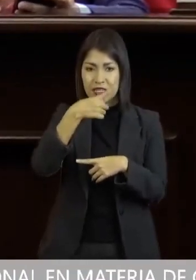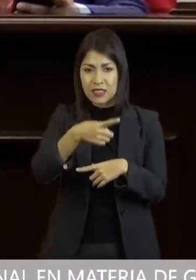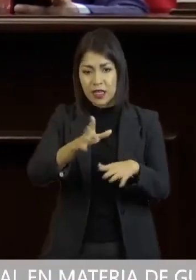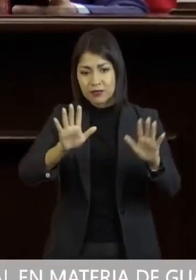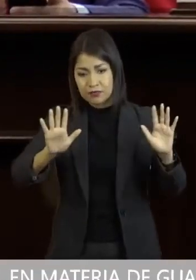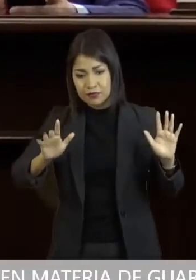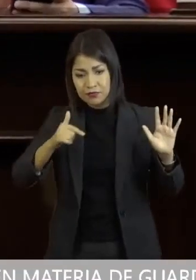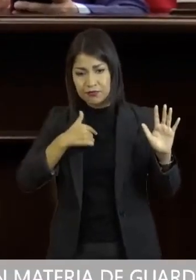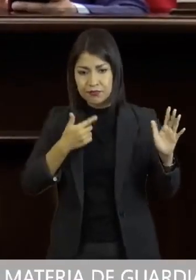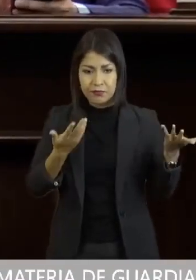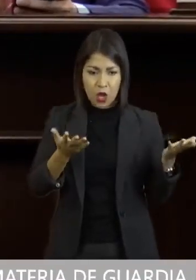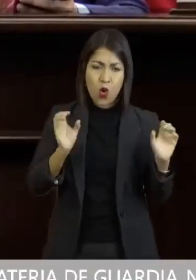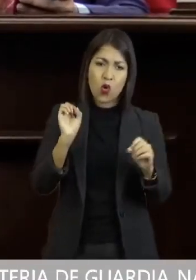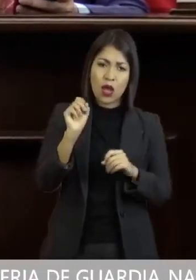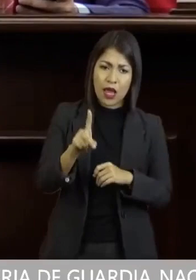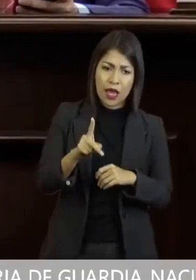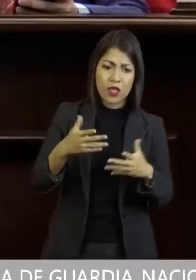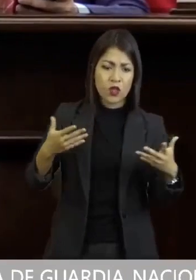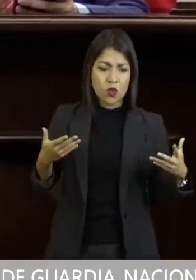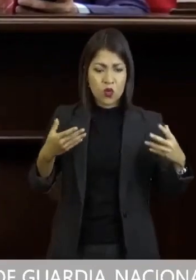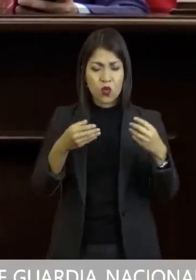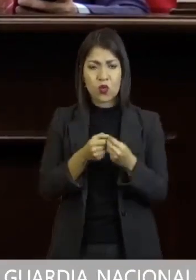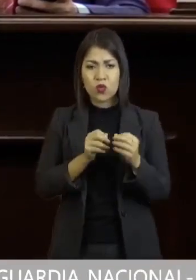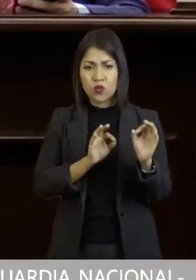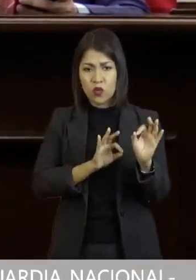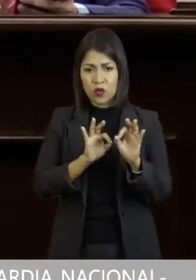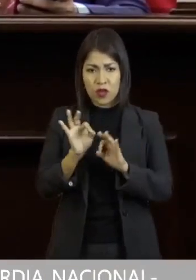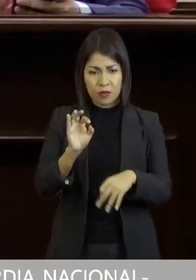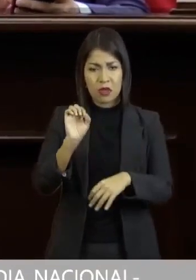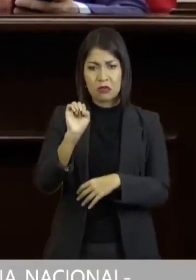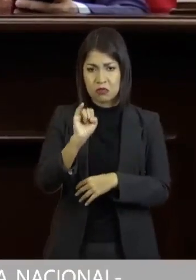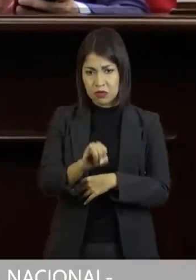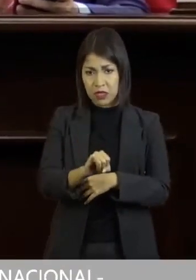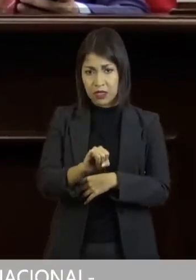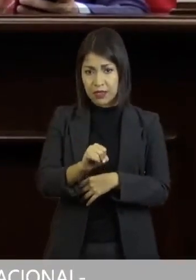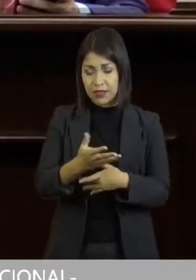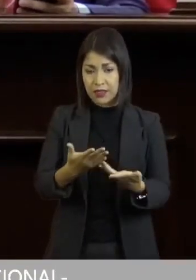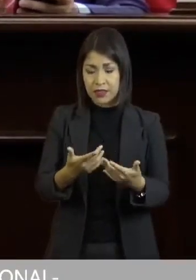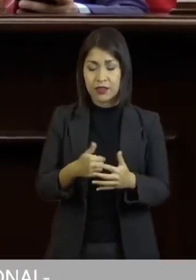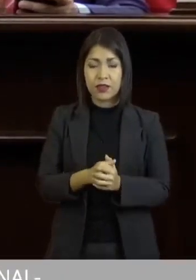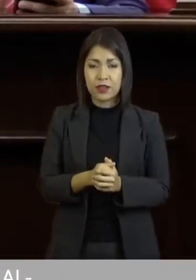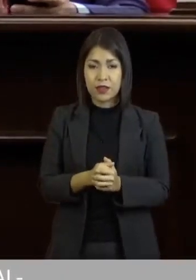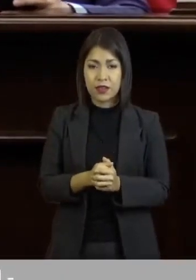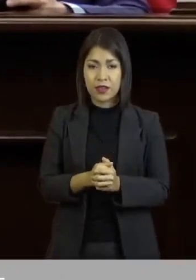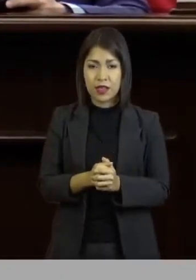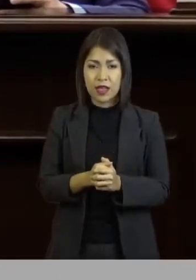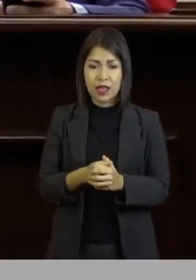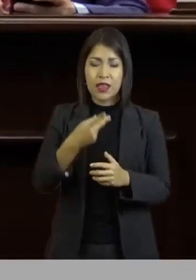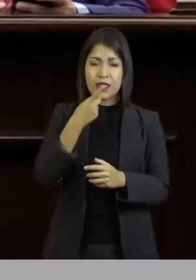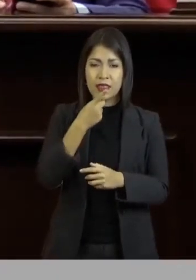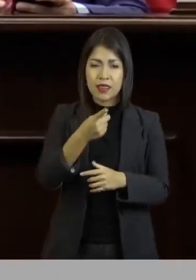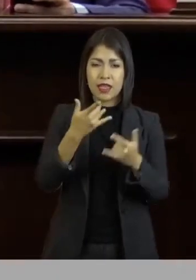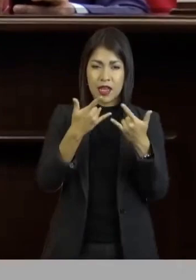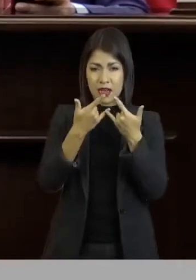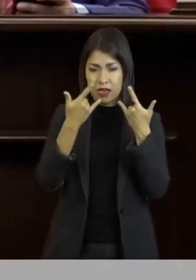vamos, atrevámonos a construir juntos. Y a mí hay un pasaje de la